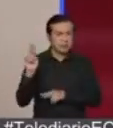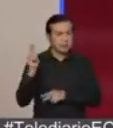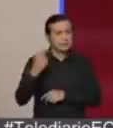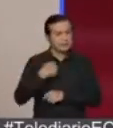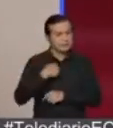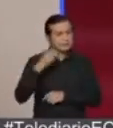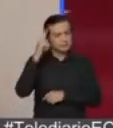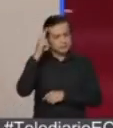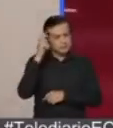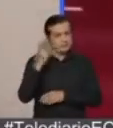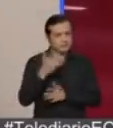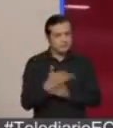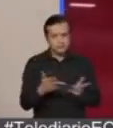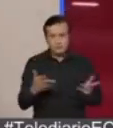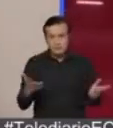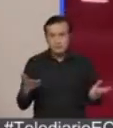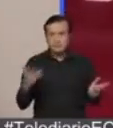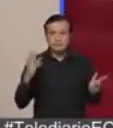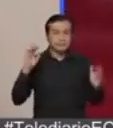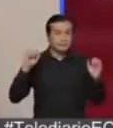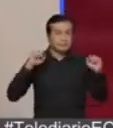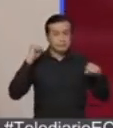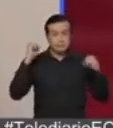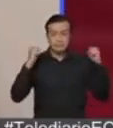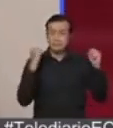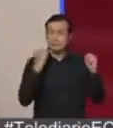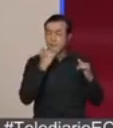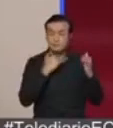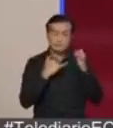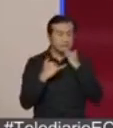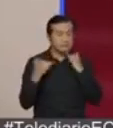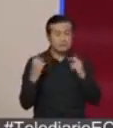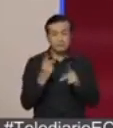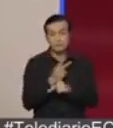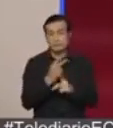que aquí también hay un pánico infundado respecto